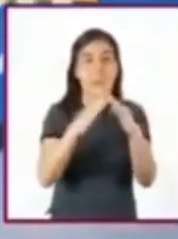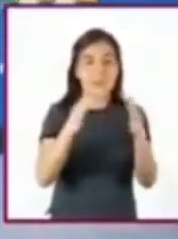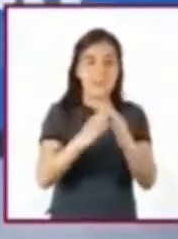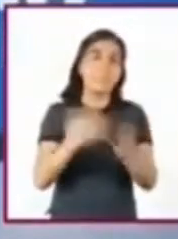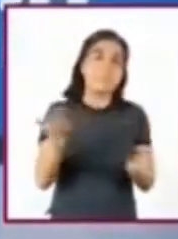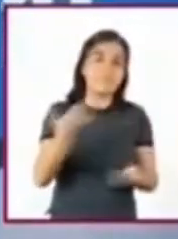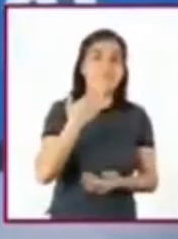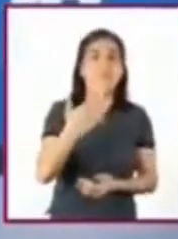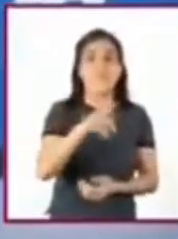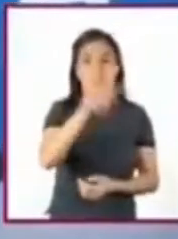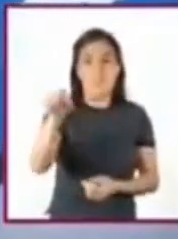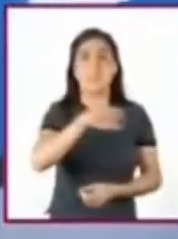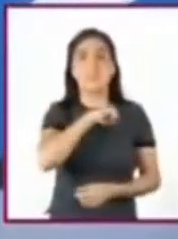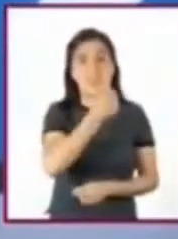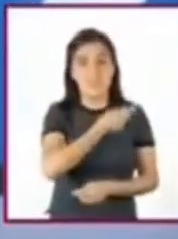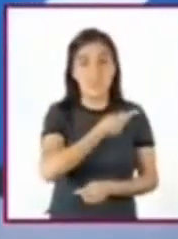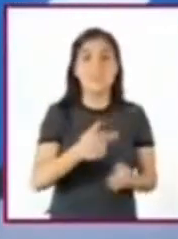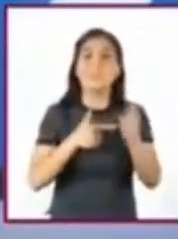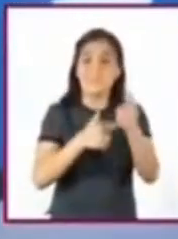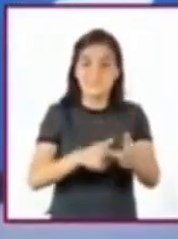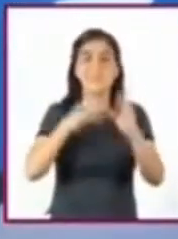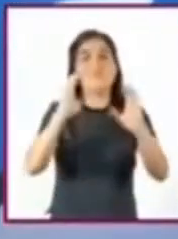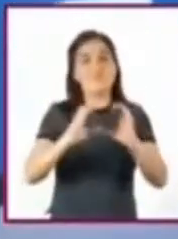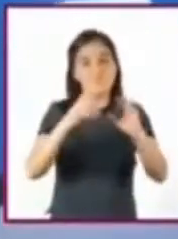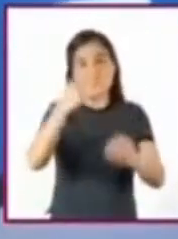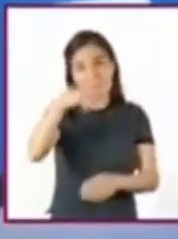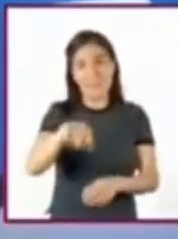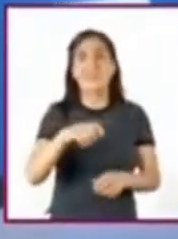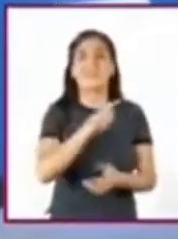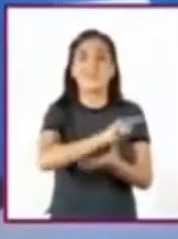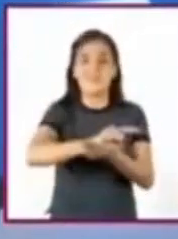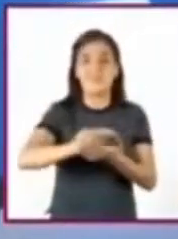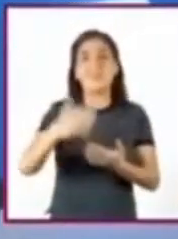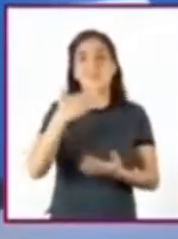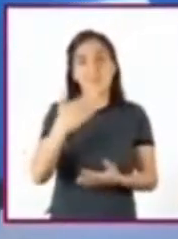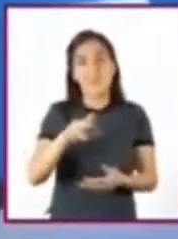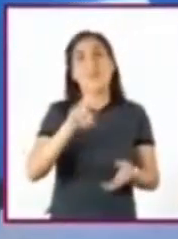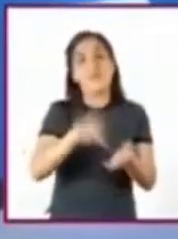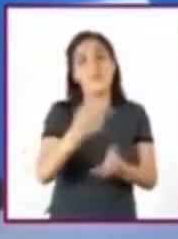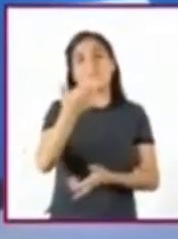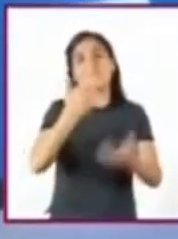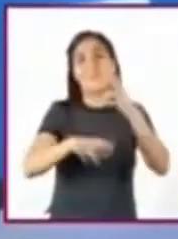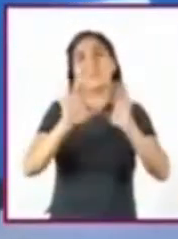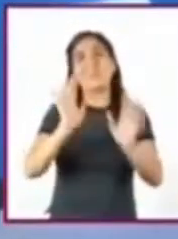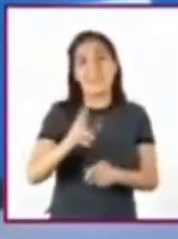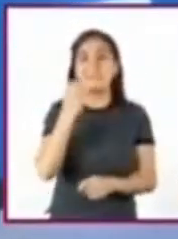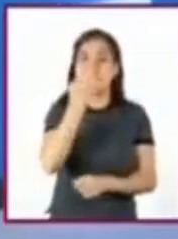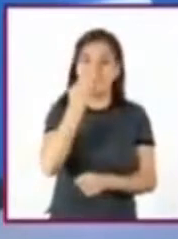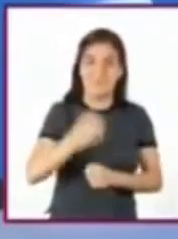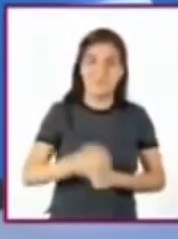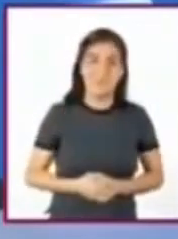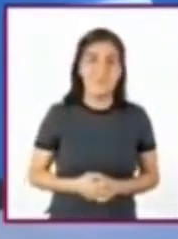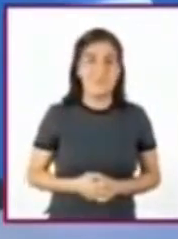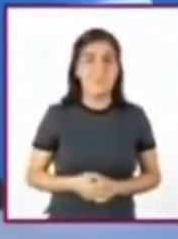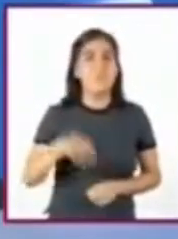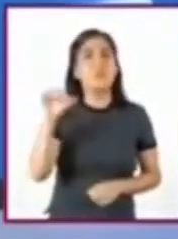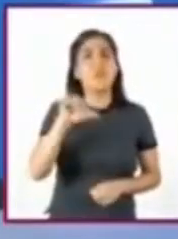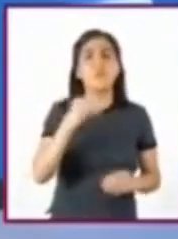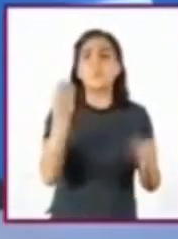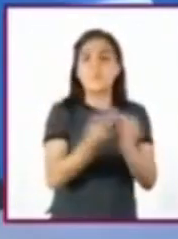bien de salud y que sigan las indicaciones sanitarias para que pronto podamos estar en semáforo verde. Esta sesión se